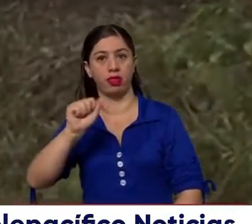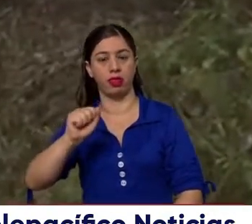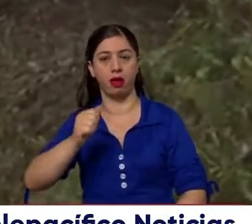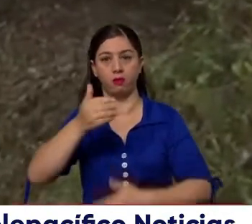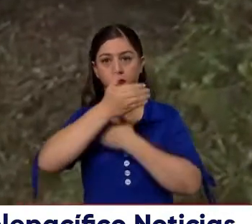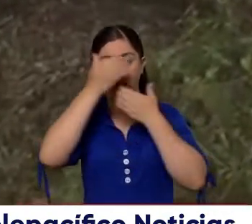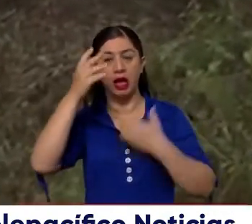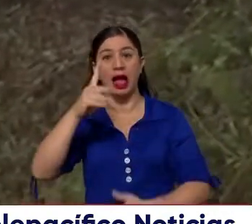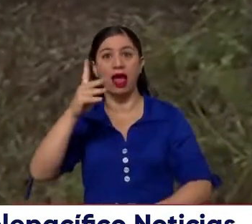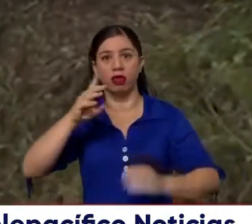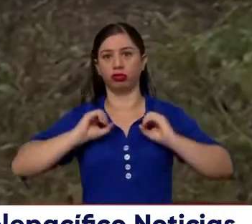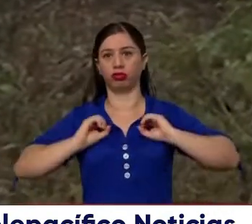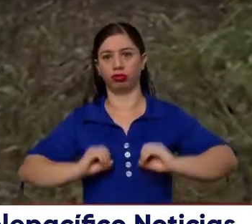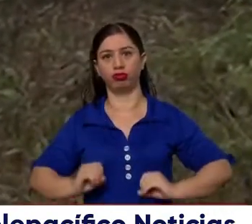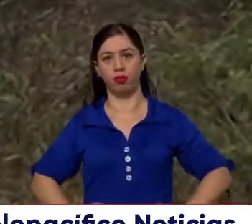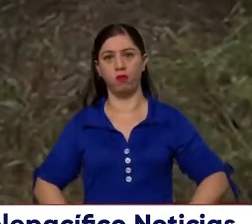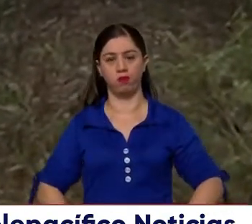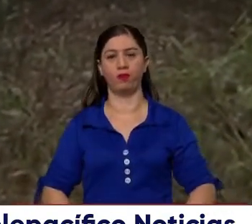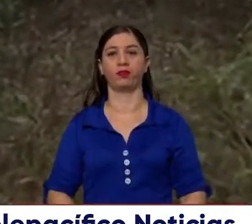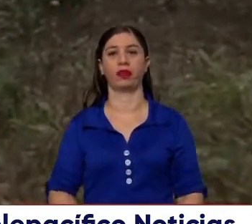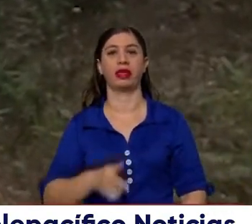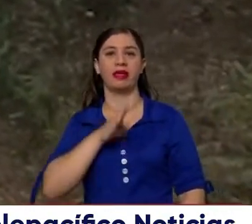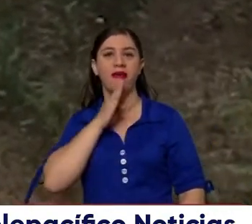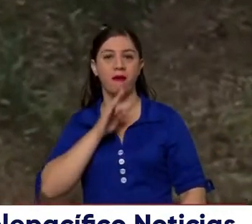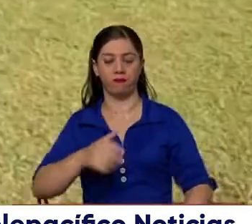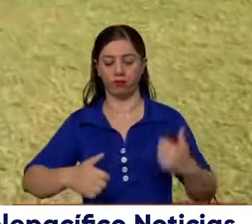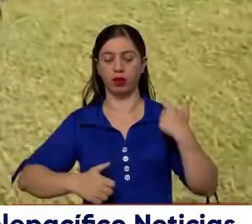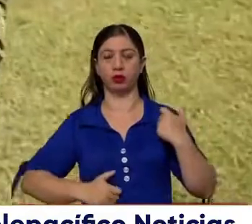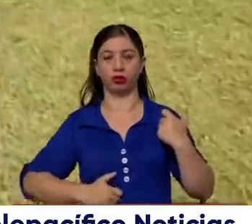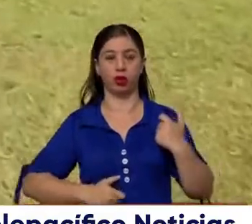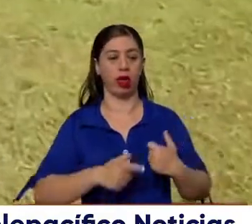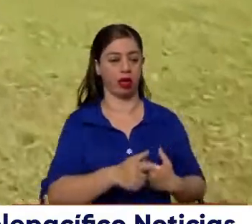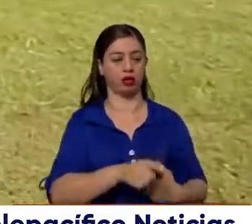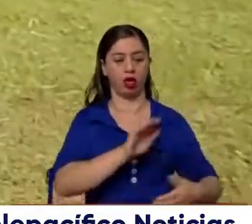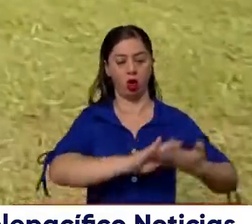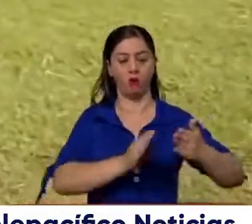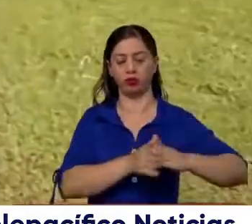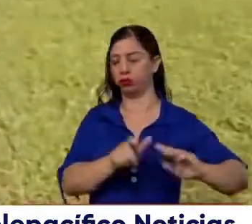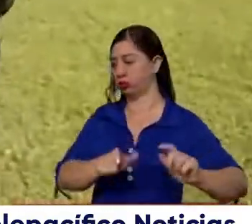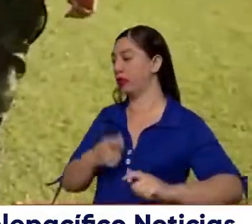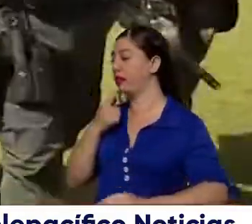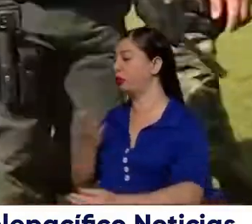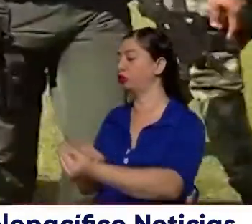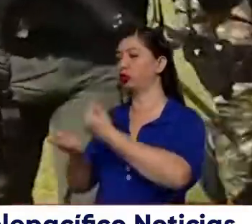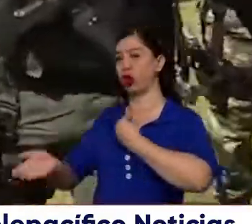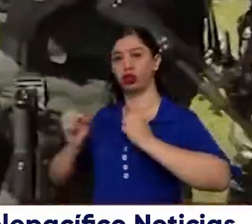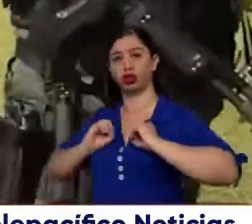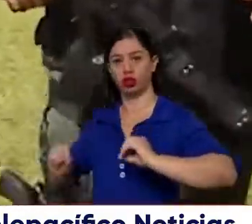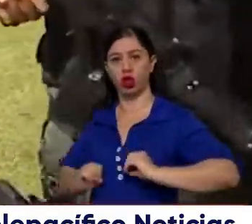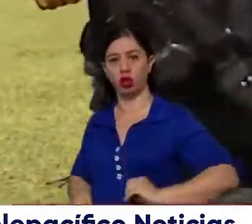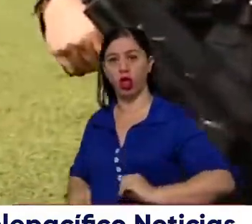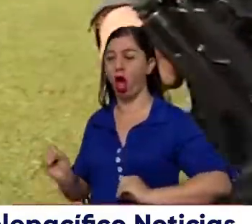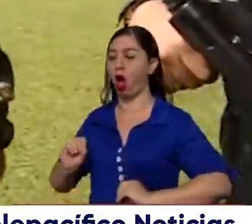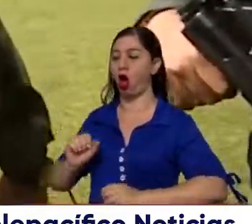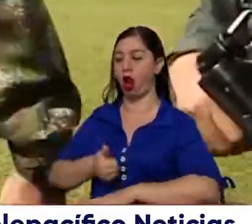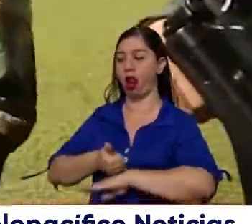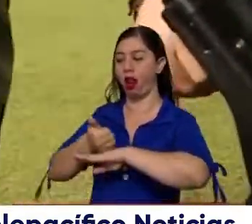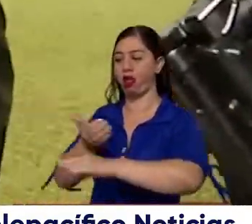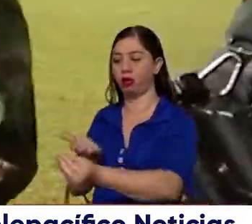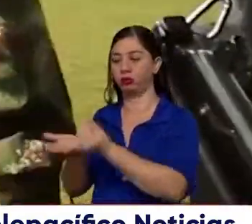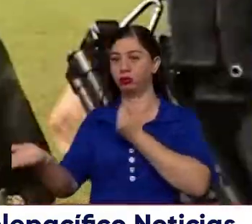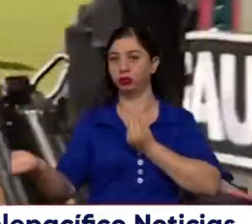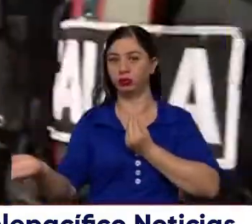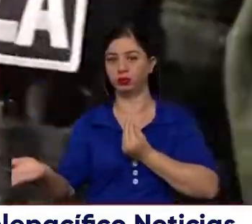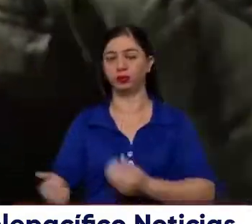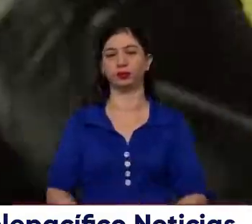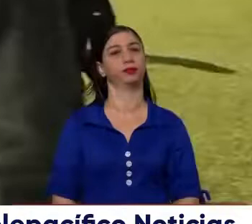captores soldados por las comunidades quien exigían el intercambio de soldados por este terrorista por este bandido